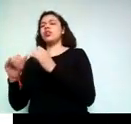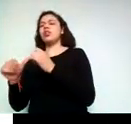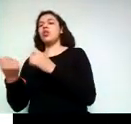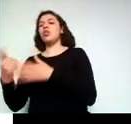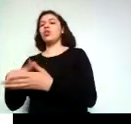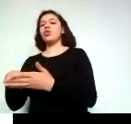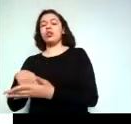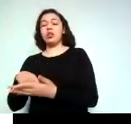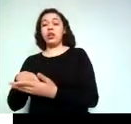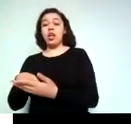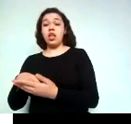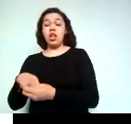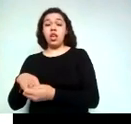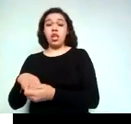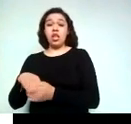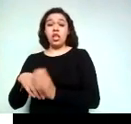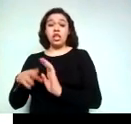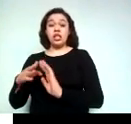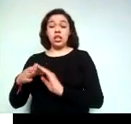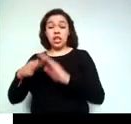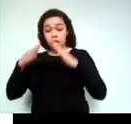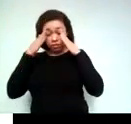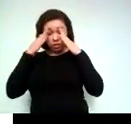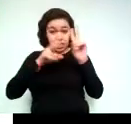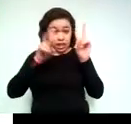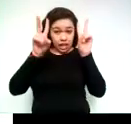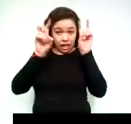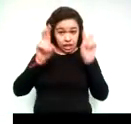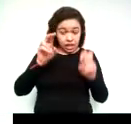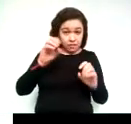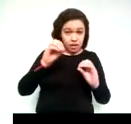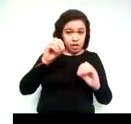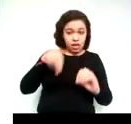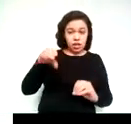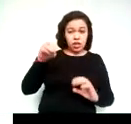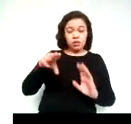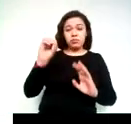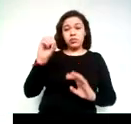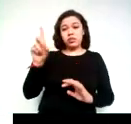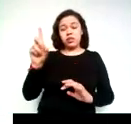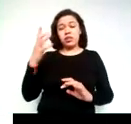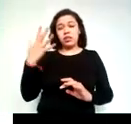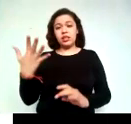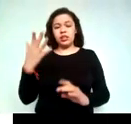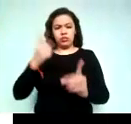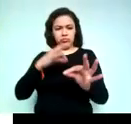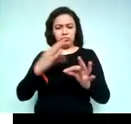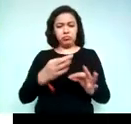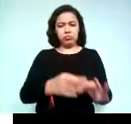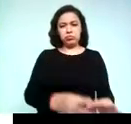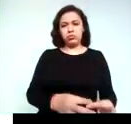No específicamente vienen a revisar el tema de la NOM 035 y su cumplimiento, sino que vienen a revisar temas